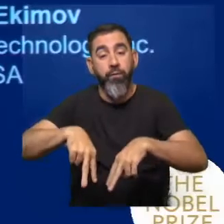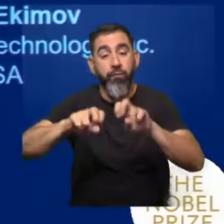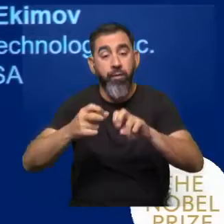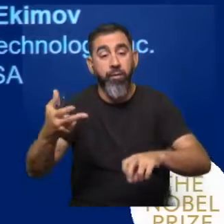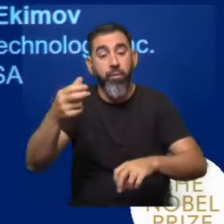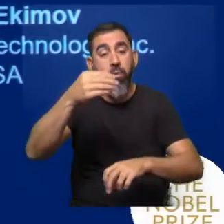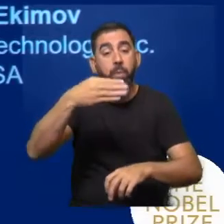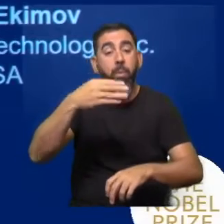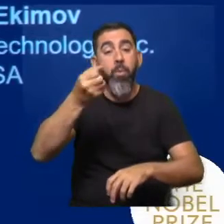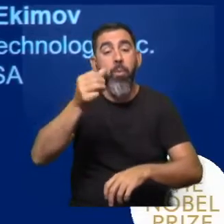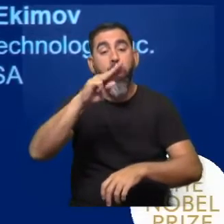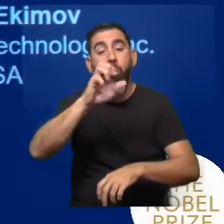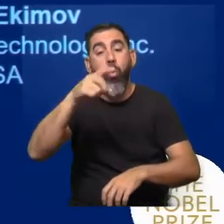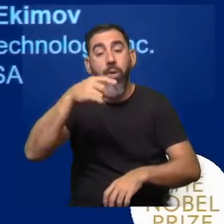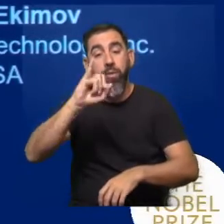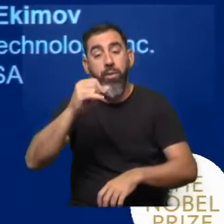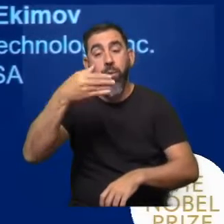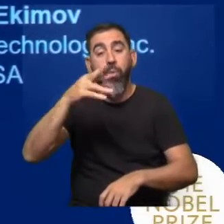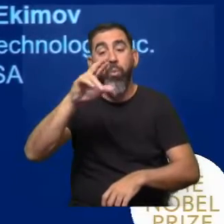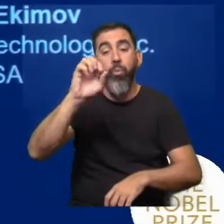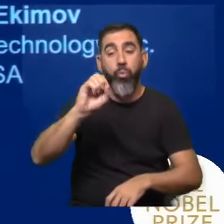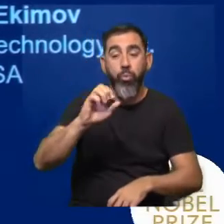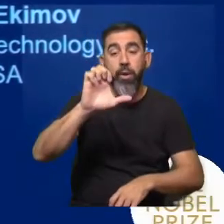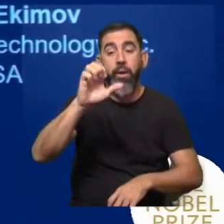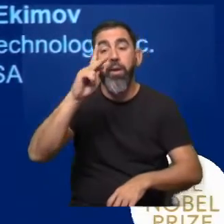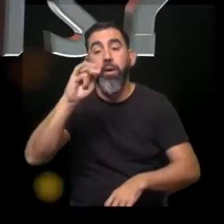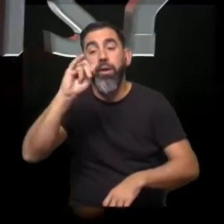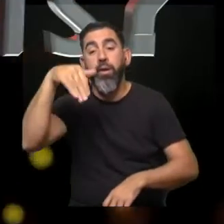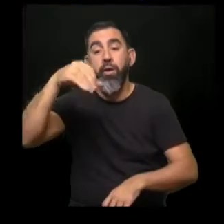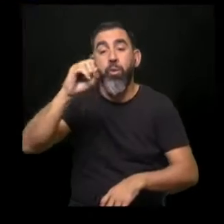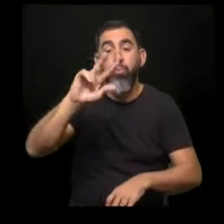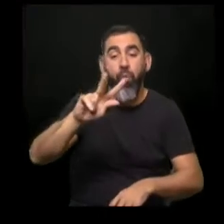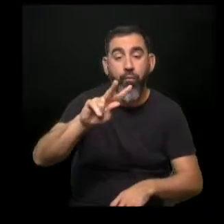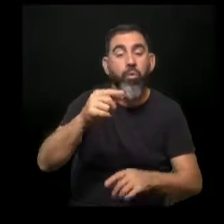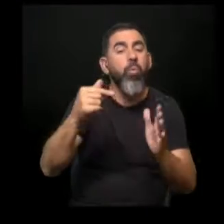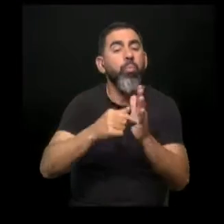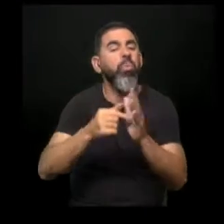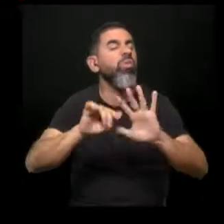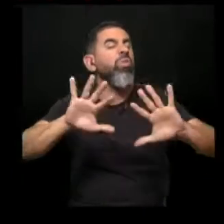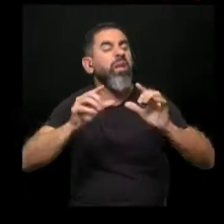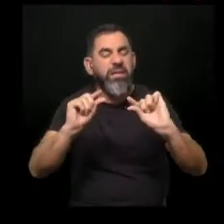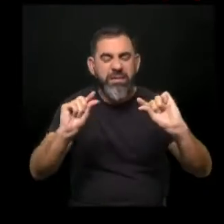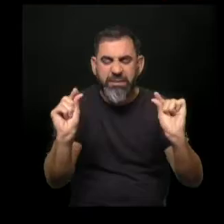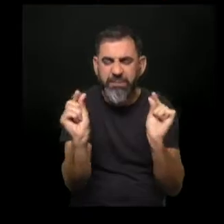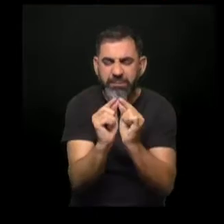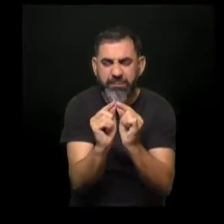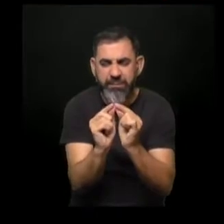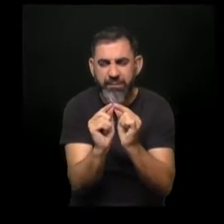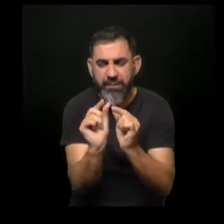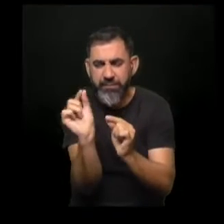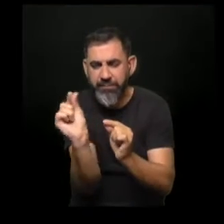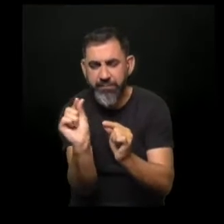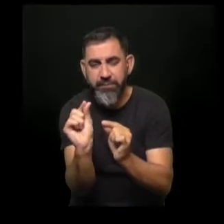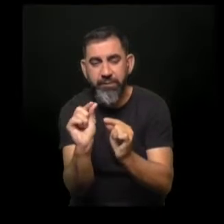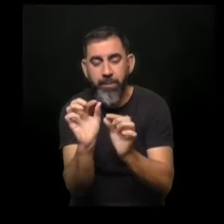Monje Bawendi, Louis Bruce y Alexei Ekimov. Los puntos cuánticos son partículas diminutas de unos pocos átomos